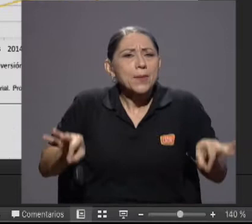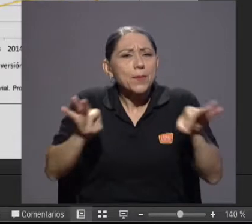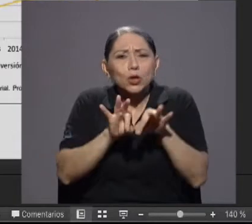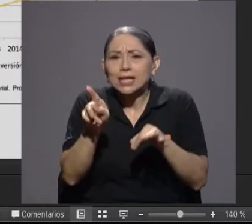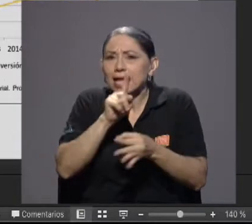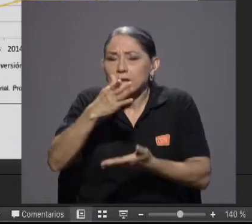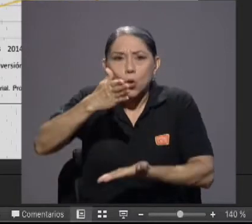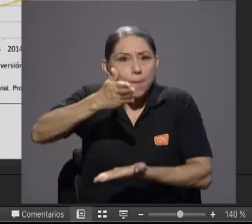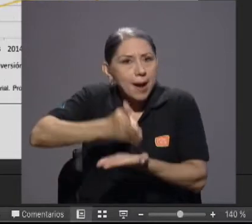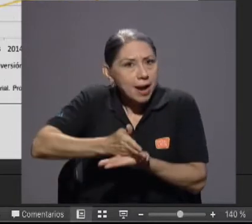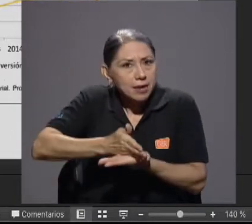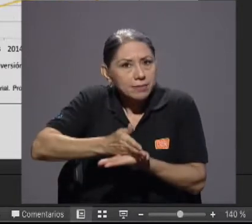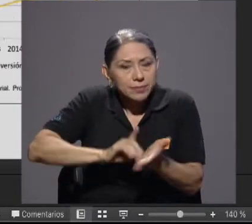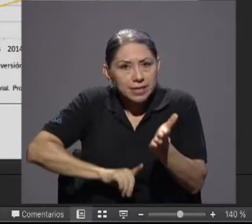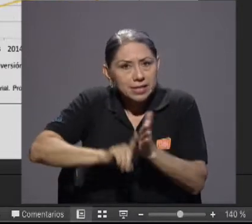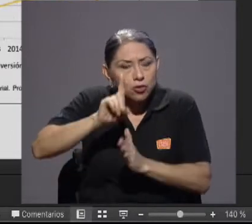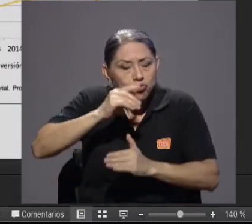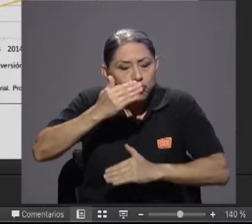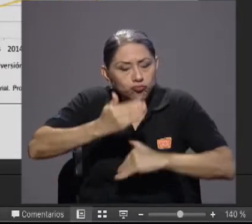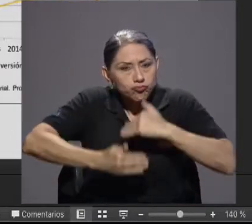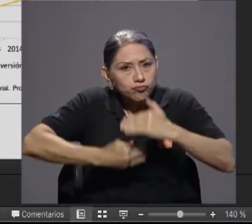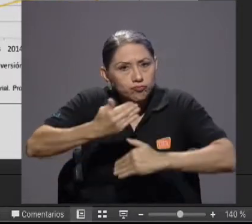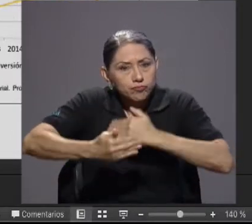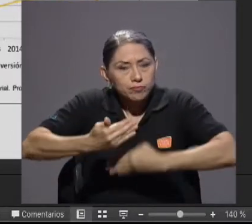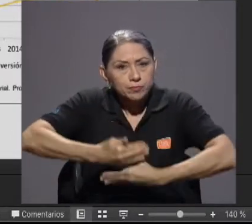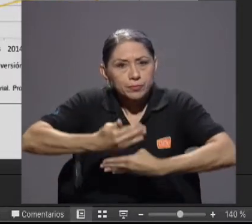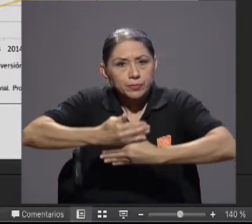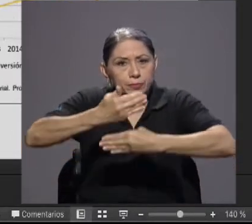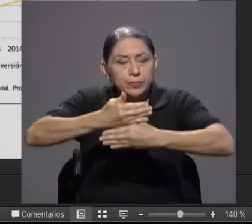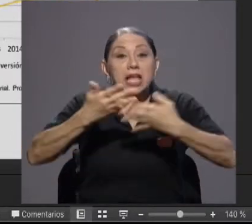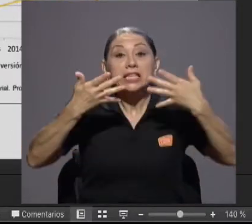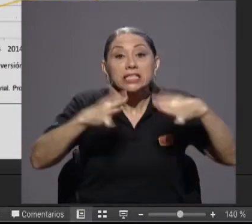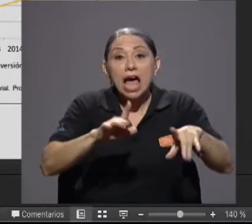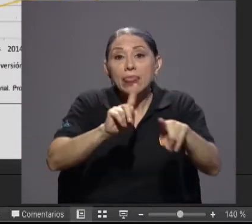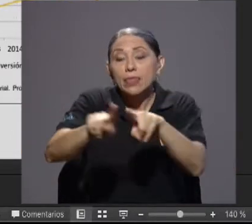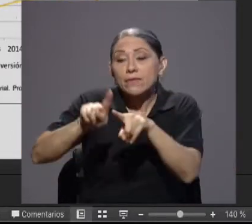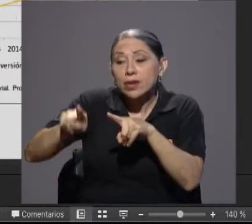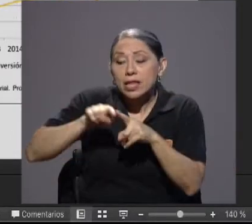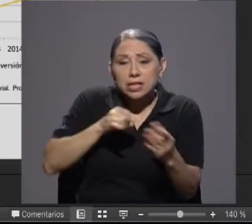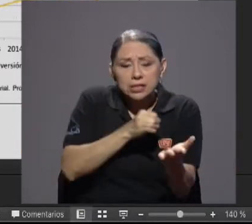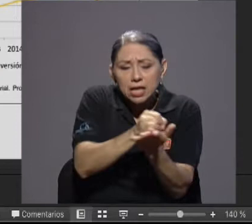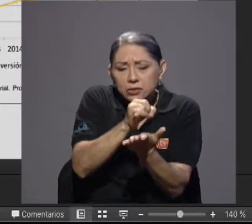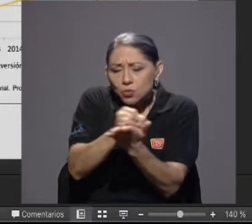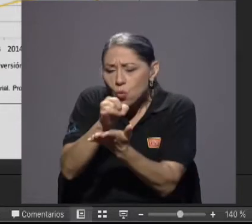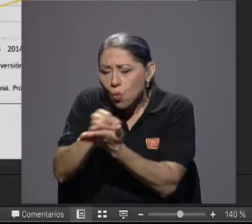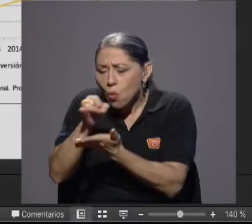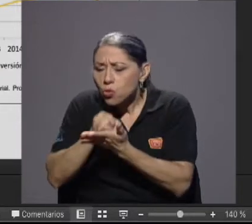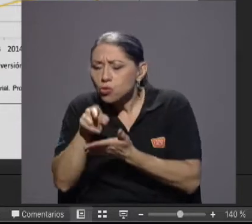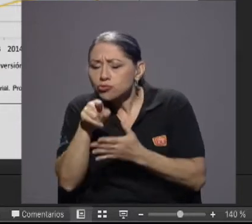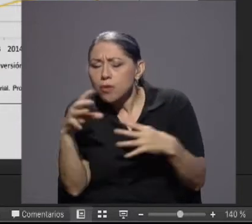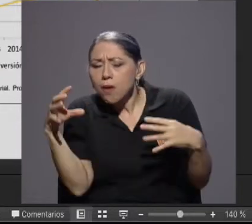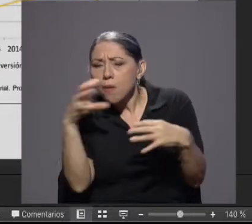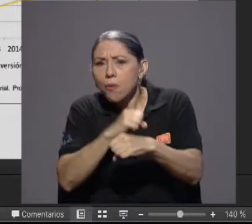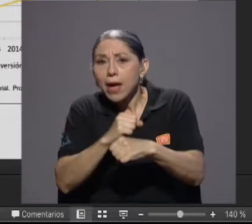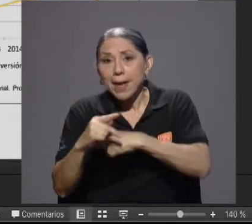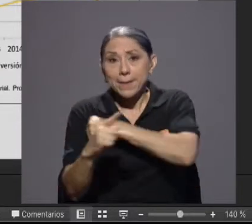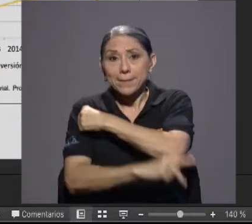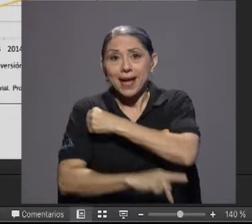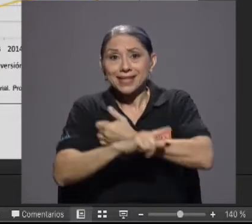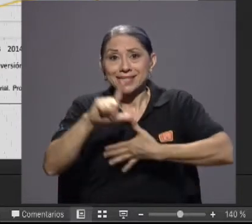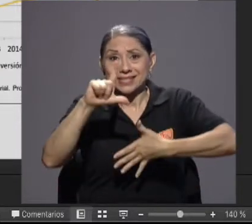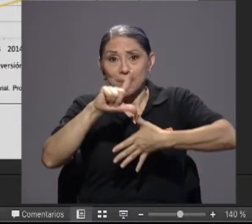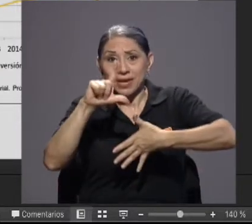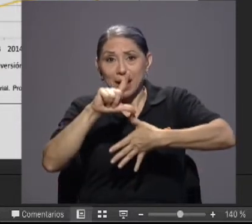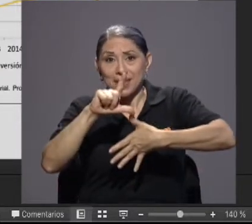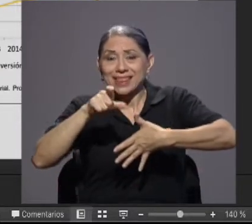desarrollo de infraestructura. De acuerdo con estimaciones que se han hecho en varios estudios, se ha estimado que los países de América Latina